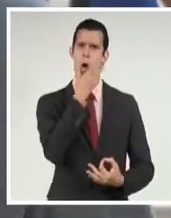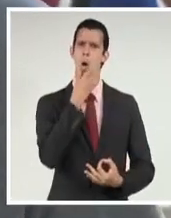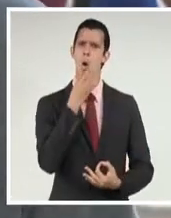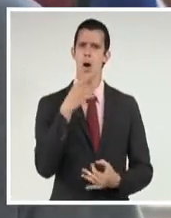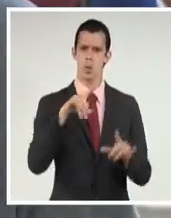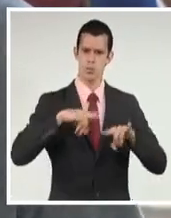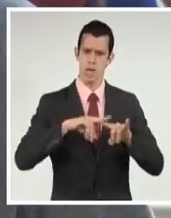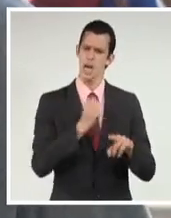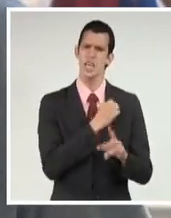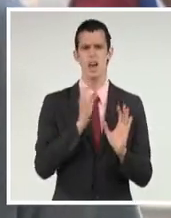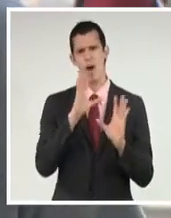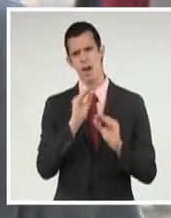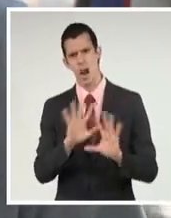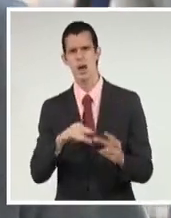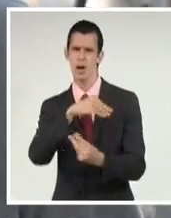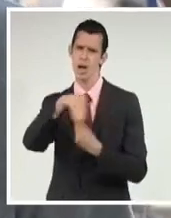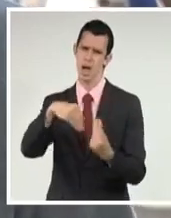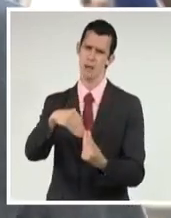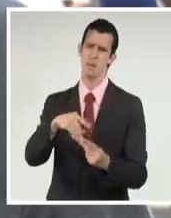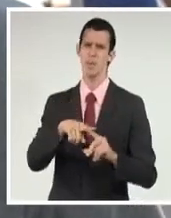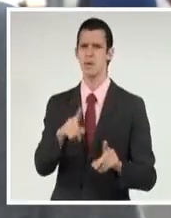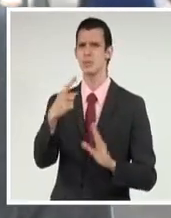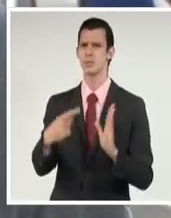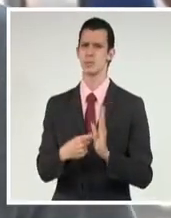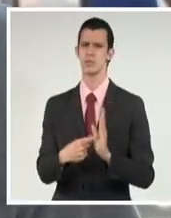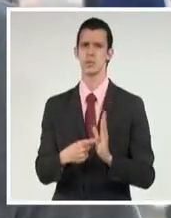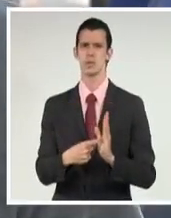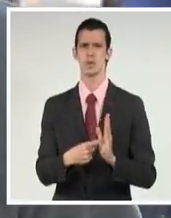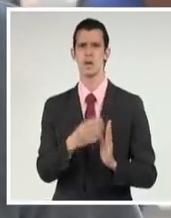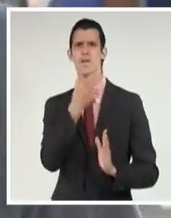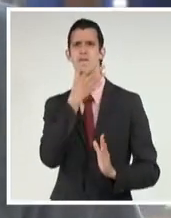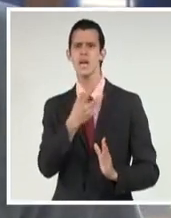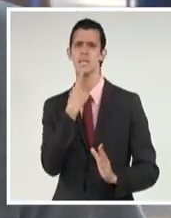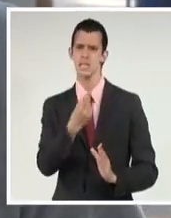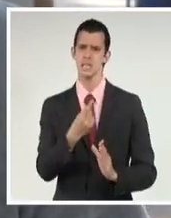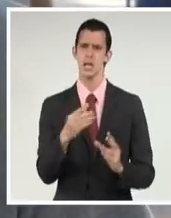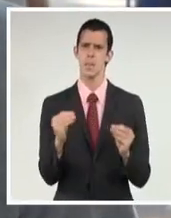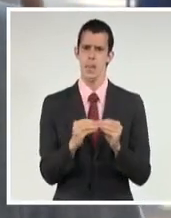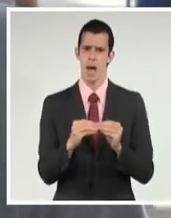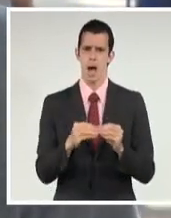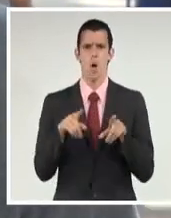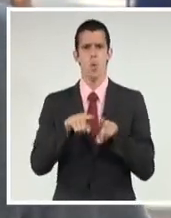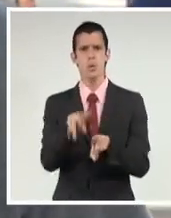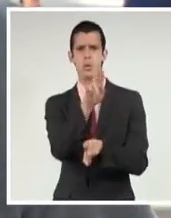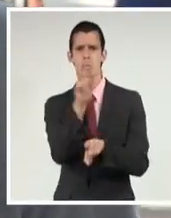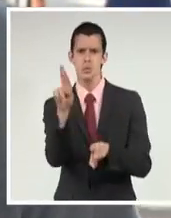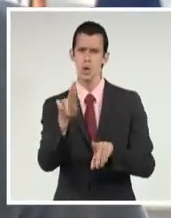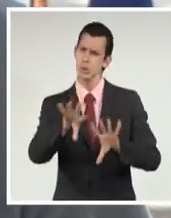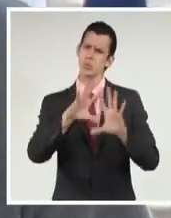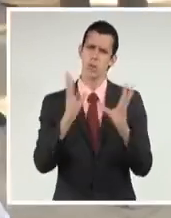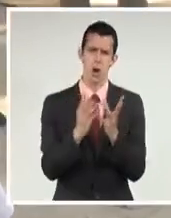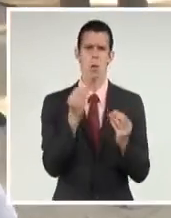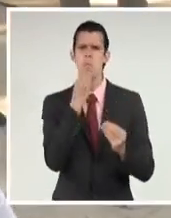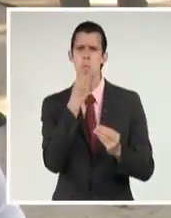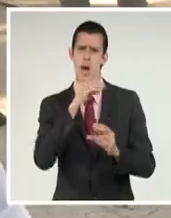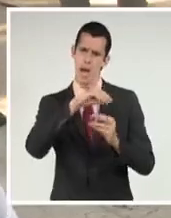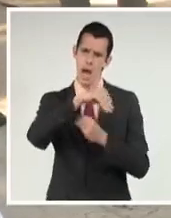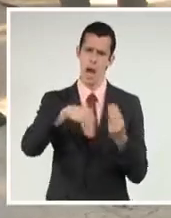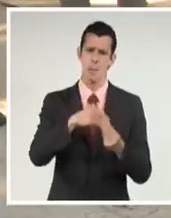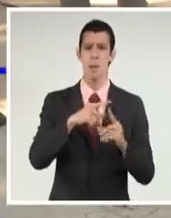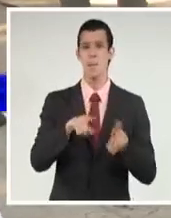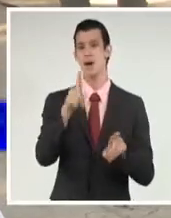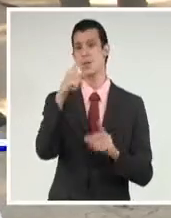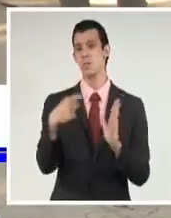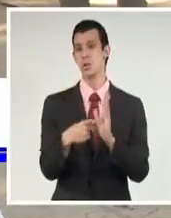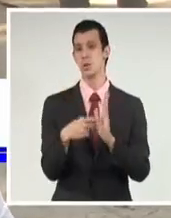cambio, también pedimos cambio, pero como dijera el comandante, dentro de la revolución todo, fuera de la revolución nada. Y hoy los jóvenes